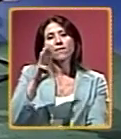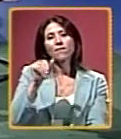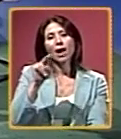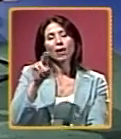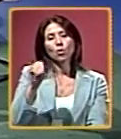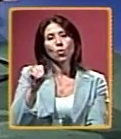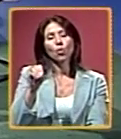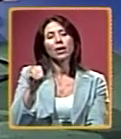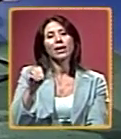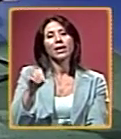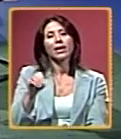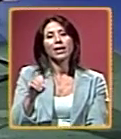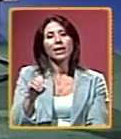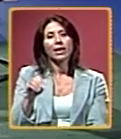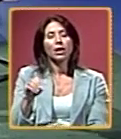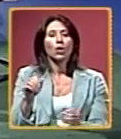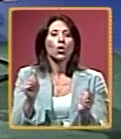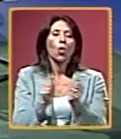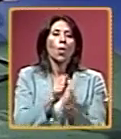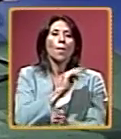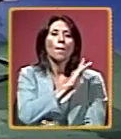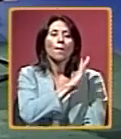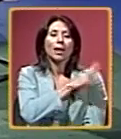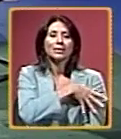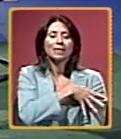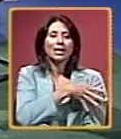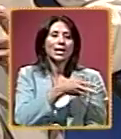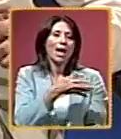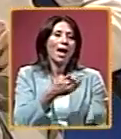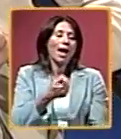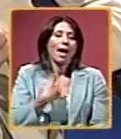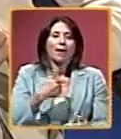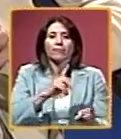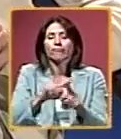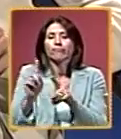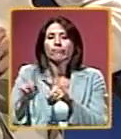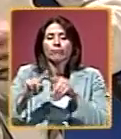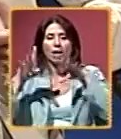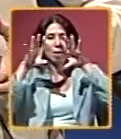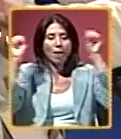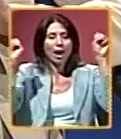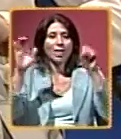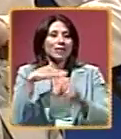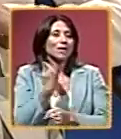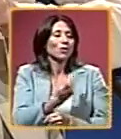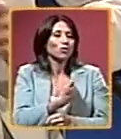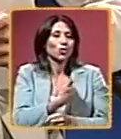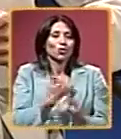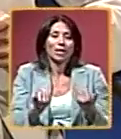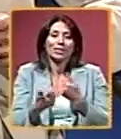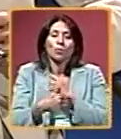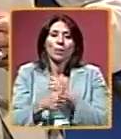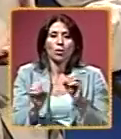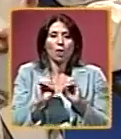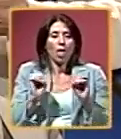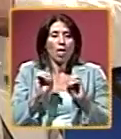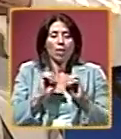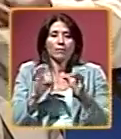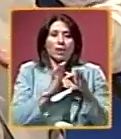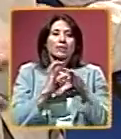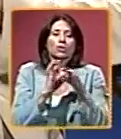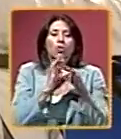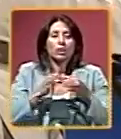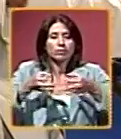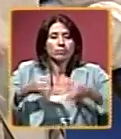Embajada de Líbano, con Palestina, o sea, hay otras embajadas que nosotros, que no tenemos en este momento relaciones diplomáticas, pero